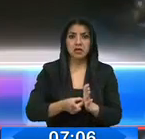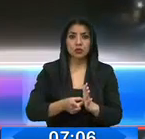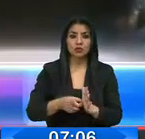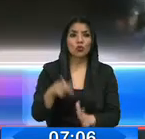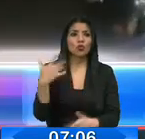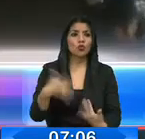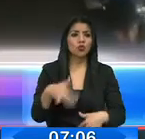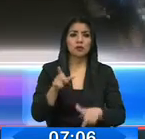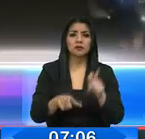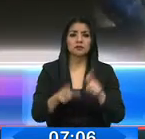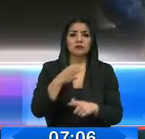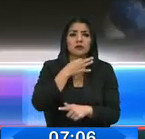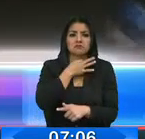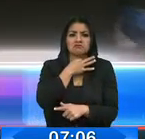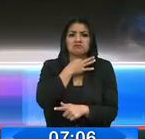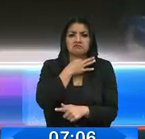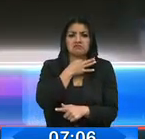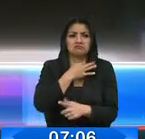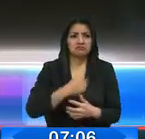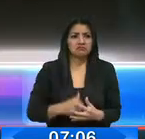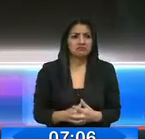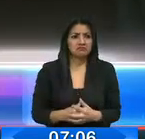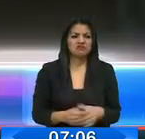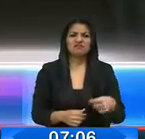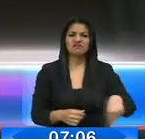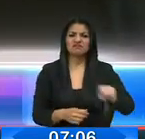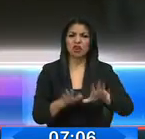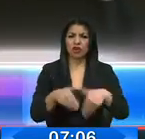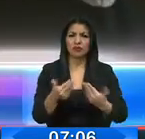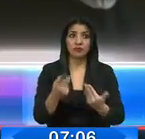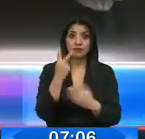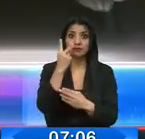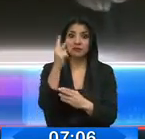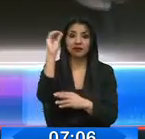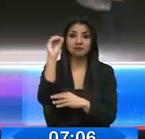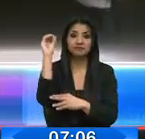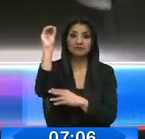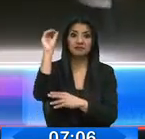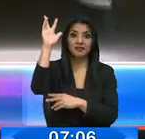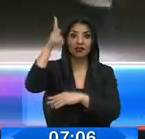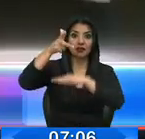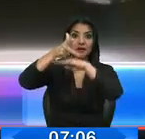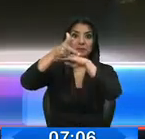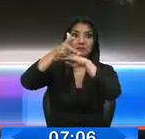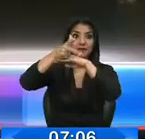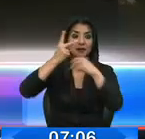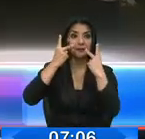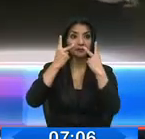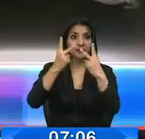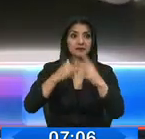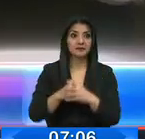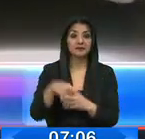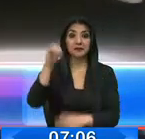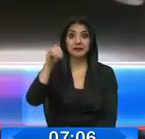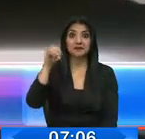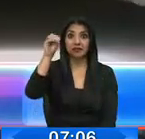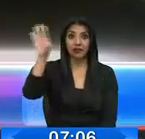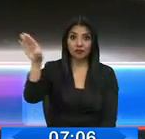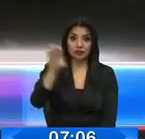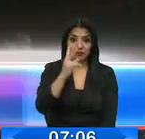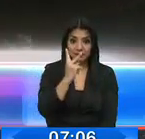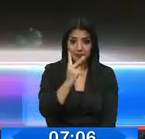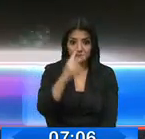eterno para muchos. El accionar de los presuntos delincuentes quedó grabado en una cámara de seguridad. Gracias al video, agentes del bloque de